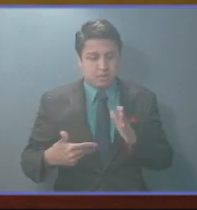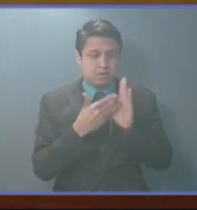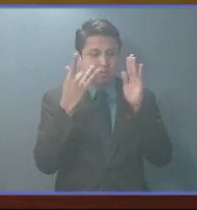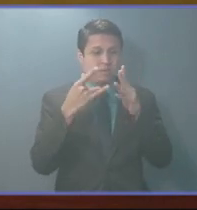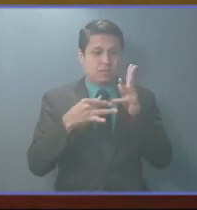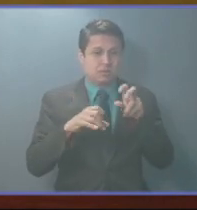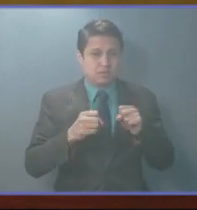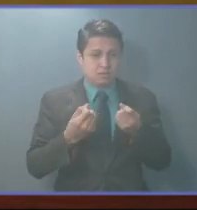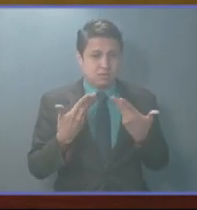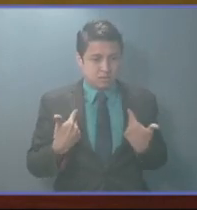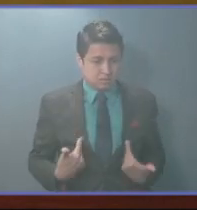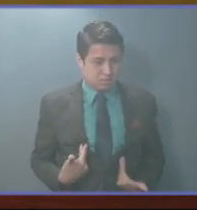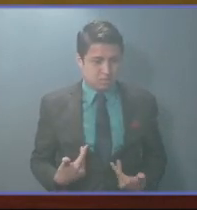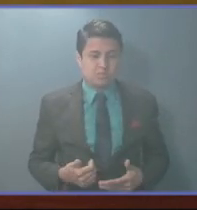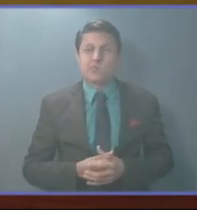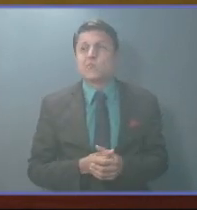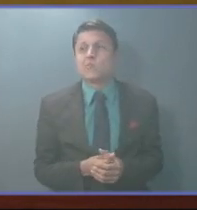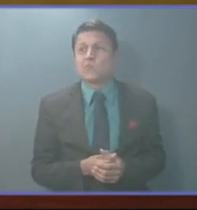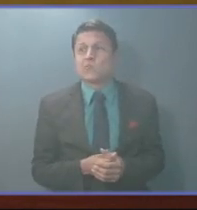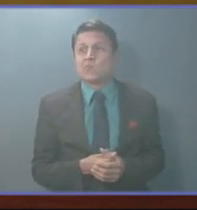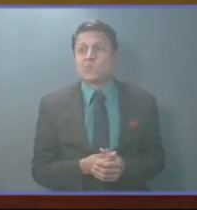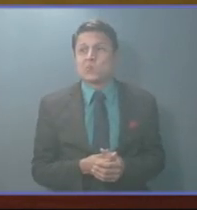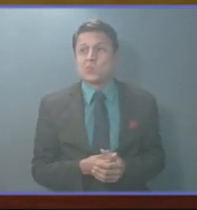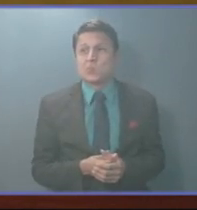los derechos humanos.